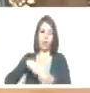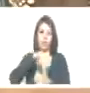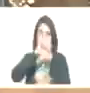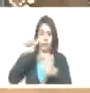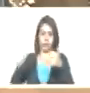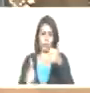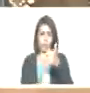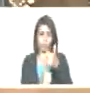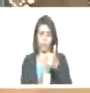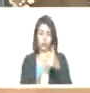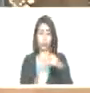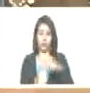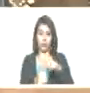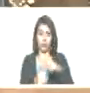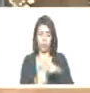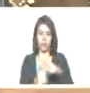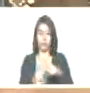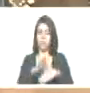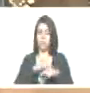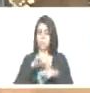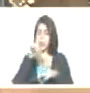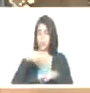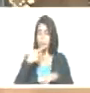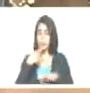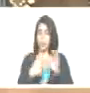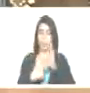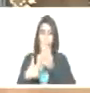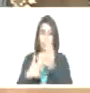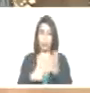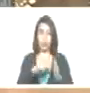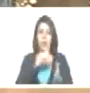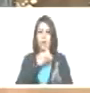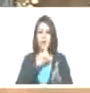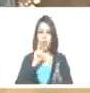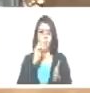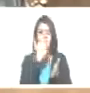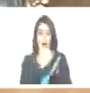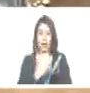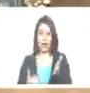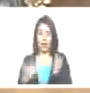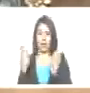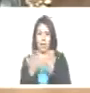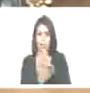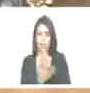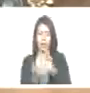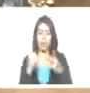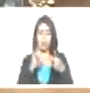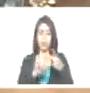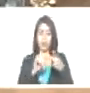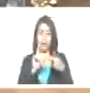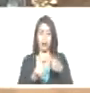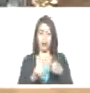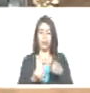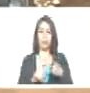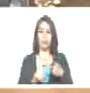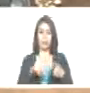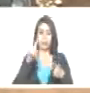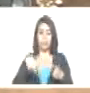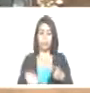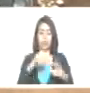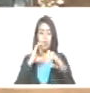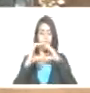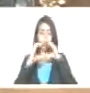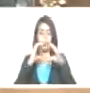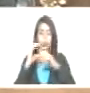y los diputados suplentes indicados en lista anexa. Segundo punto de la cuenta. Comunicación dirigida